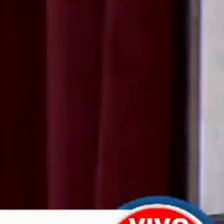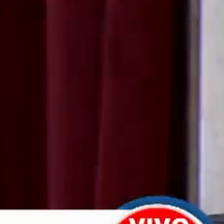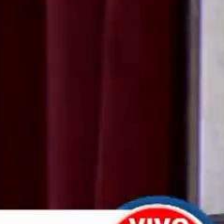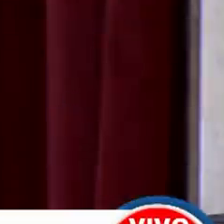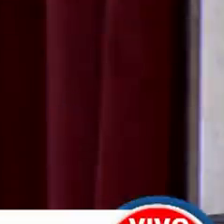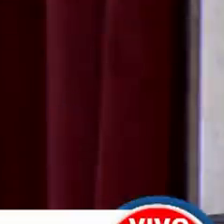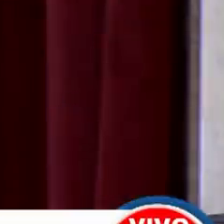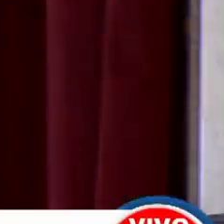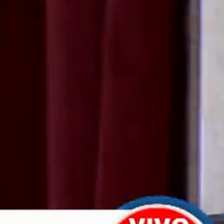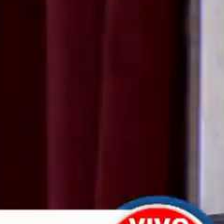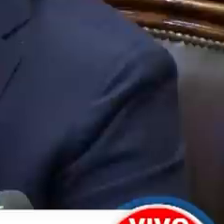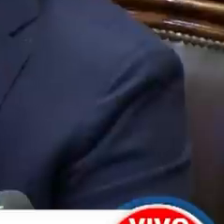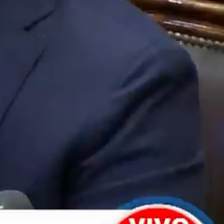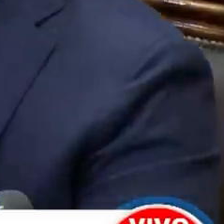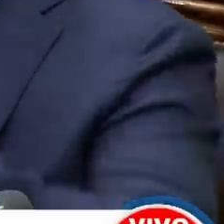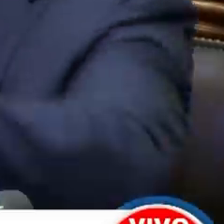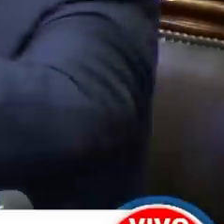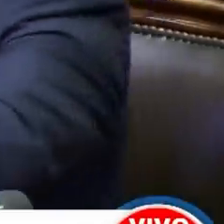orlando vida